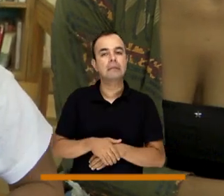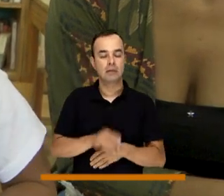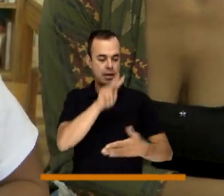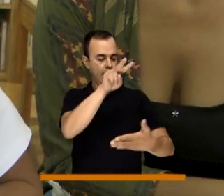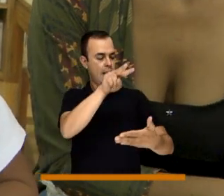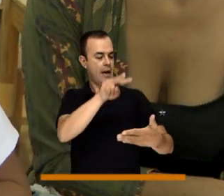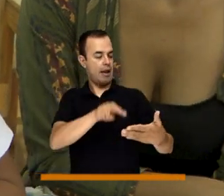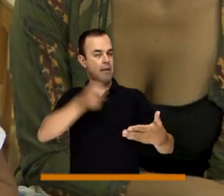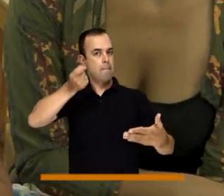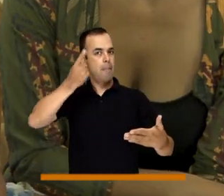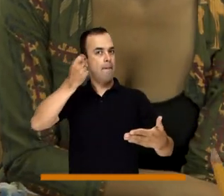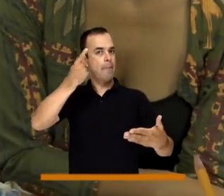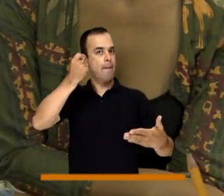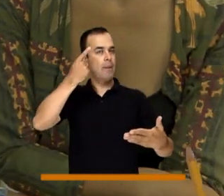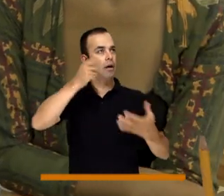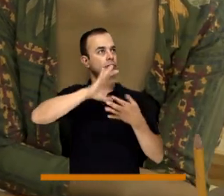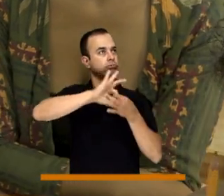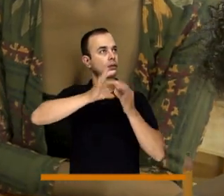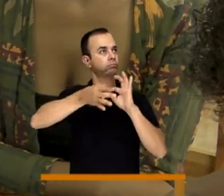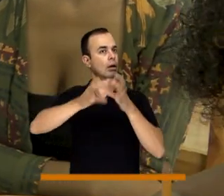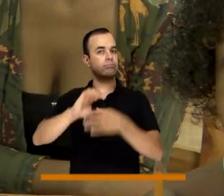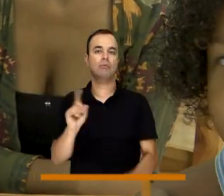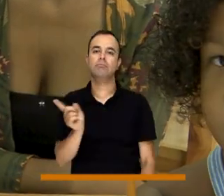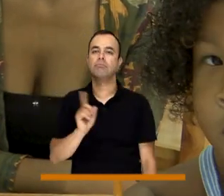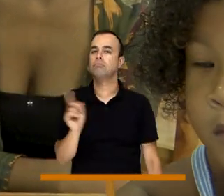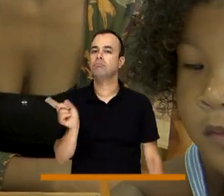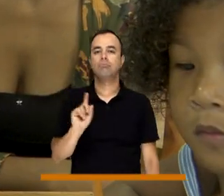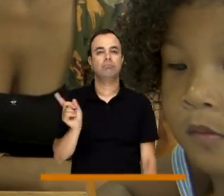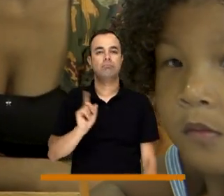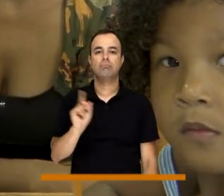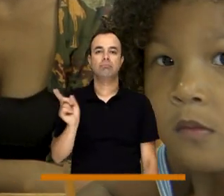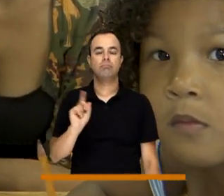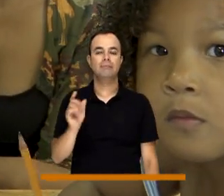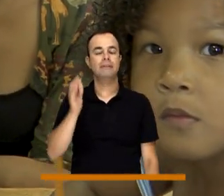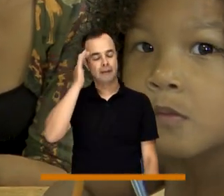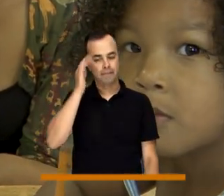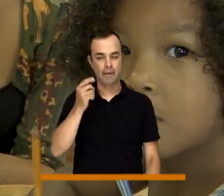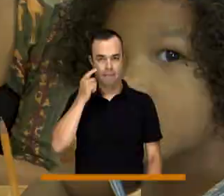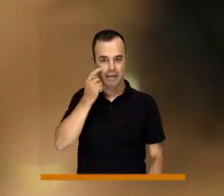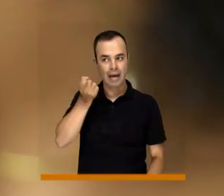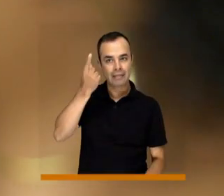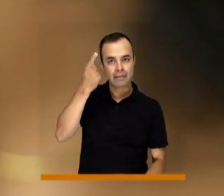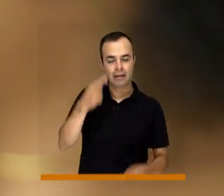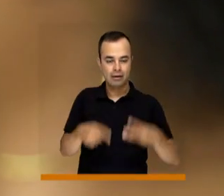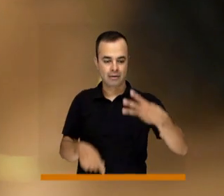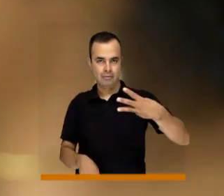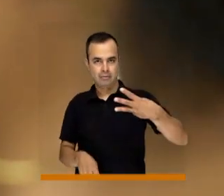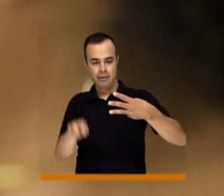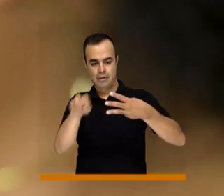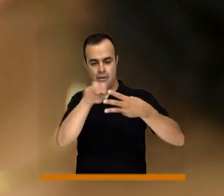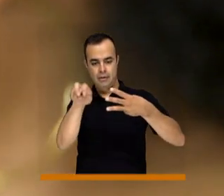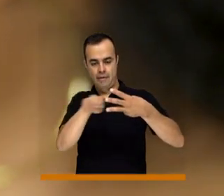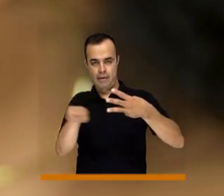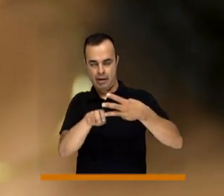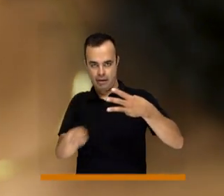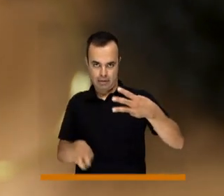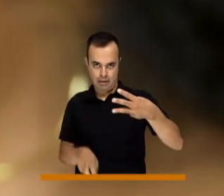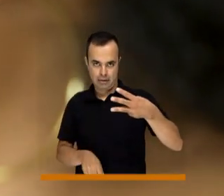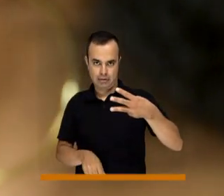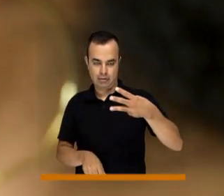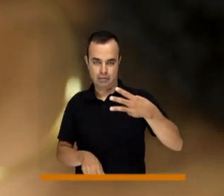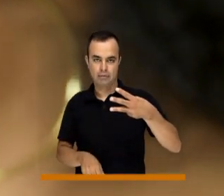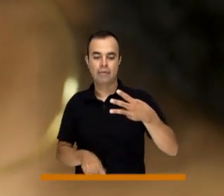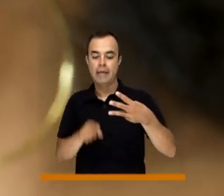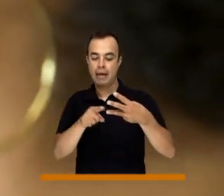debajo de lo que deberíamos tener todos. Hay tres niveles de comprensión lectora y la mayoría de